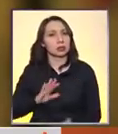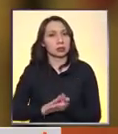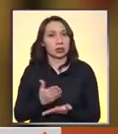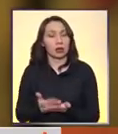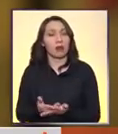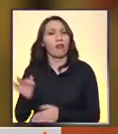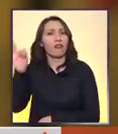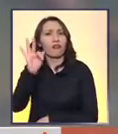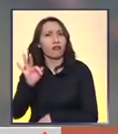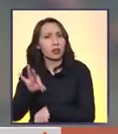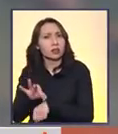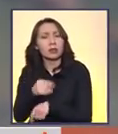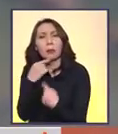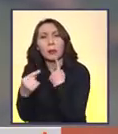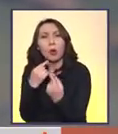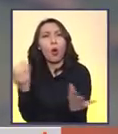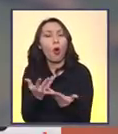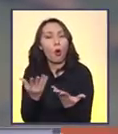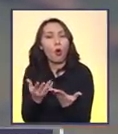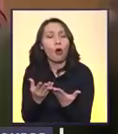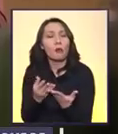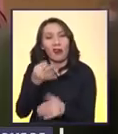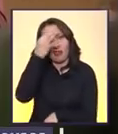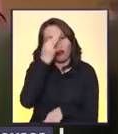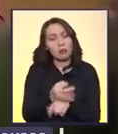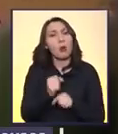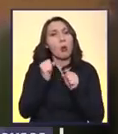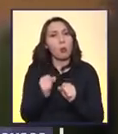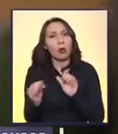para aclarar cómo es el mecanismo para que una enfermedad pueda ser